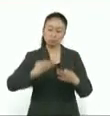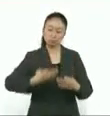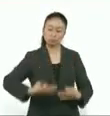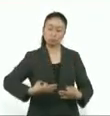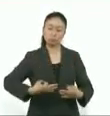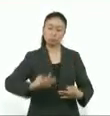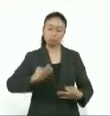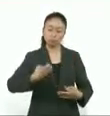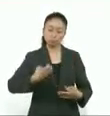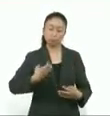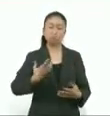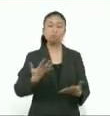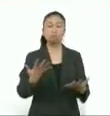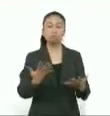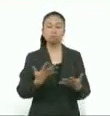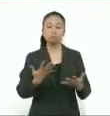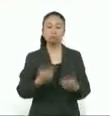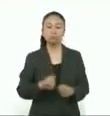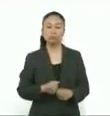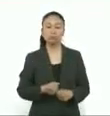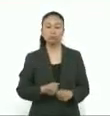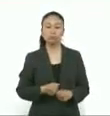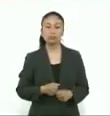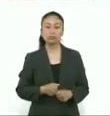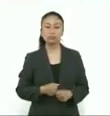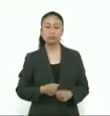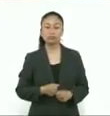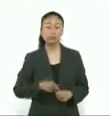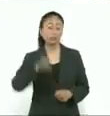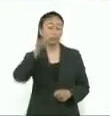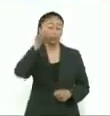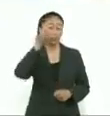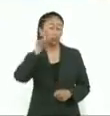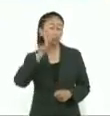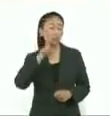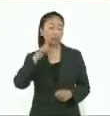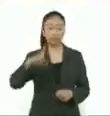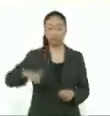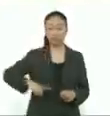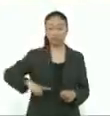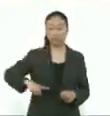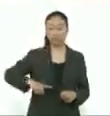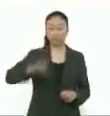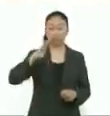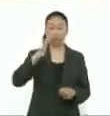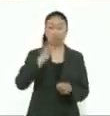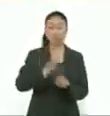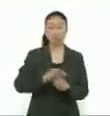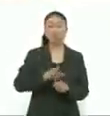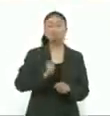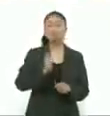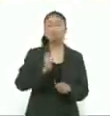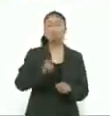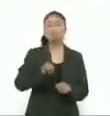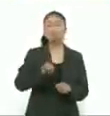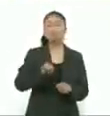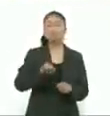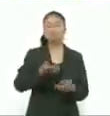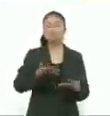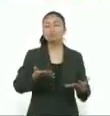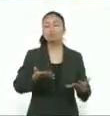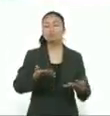honradez. Ser mujer gobernante tiene además una responsabilidad